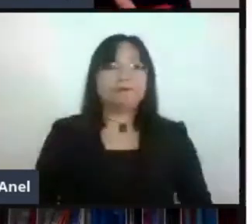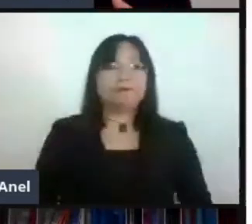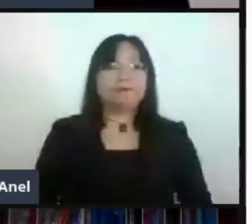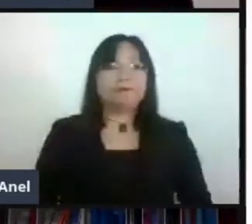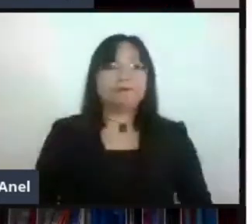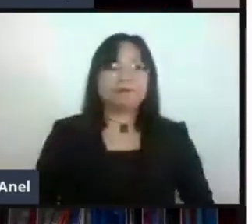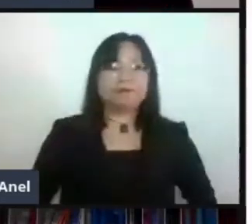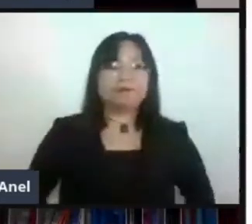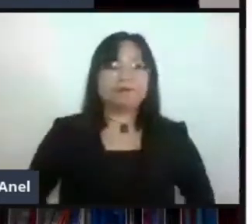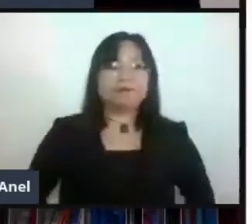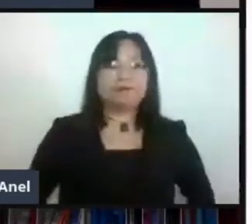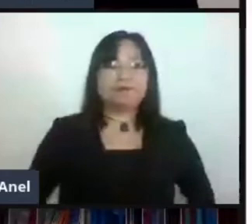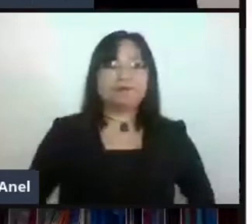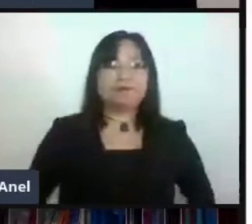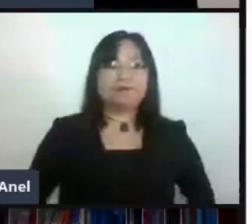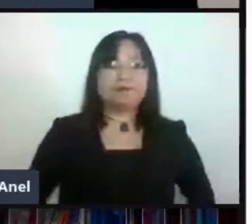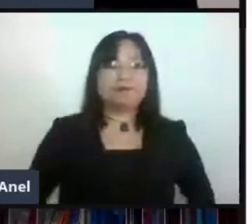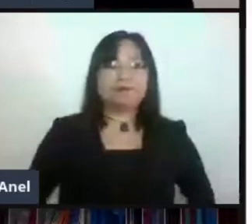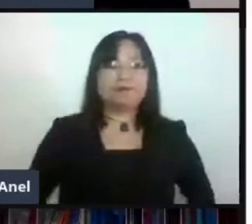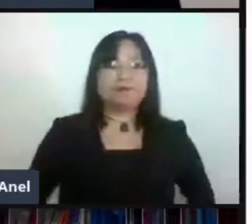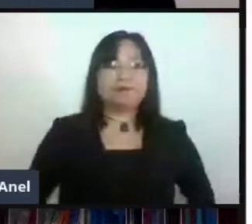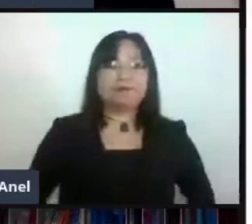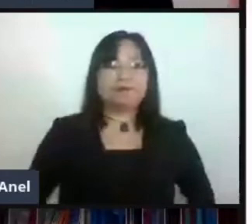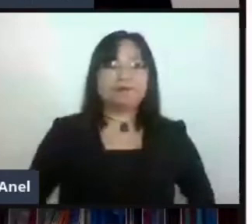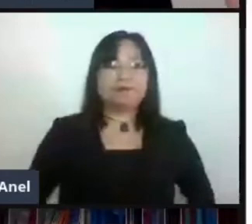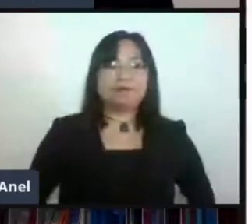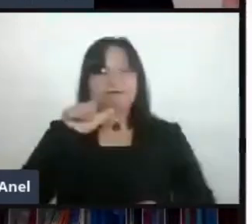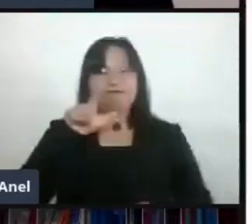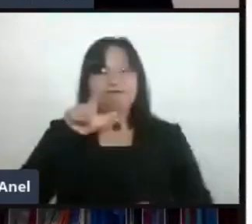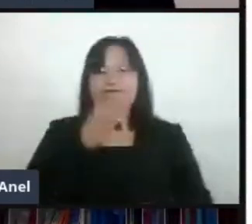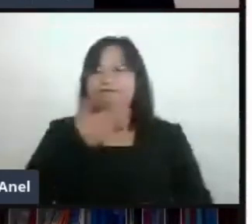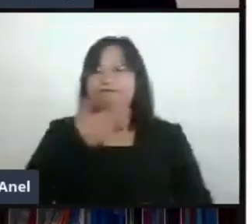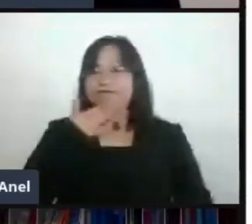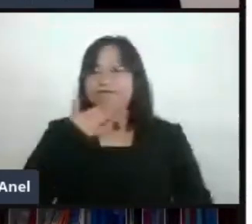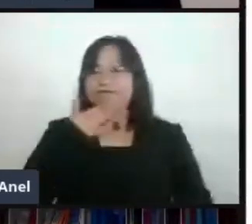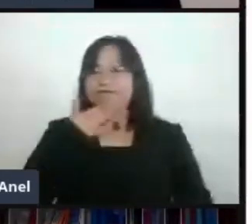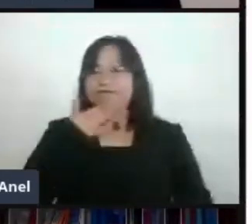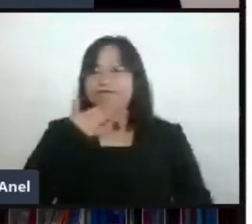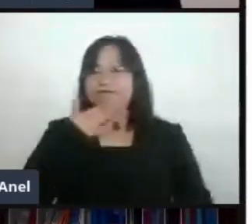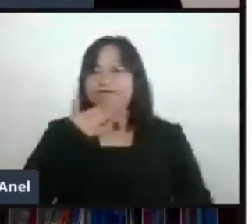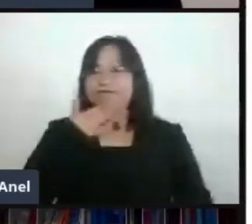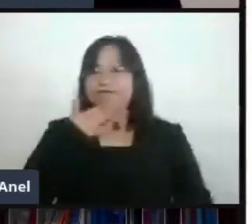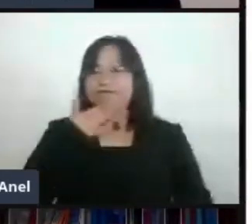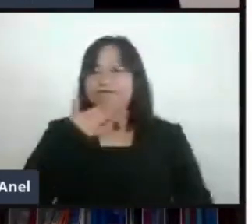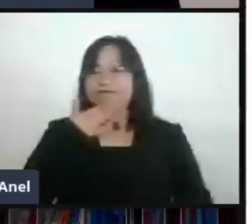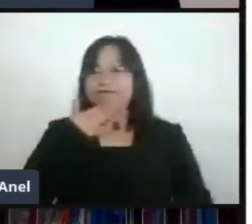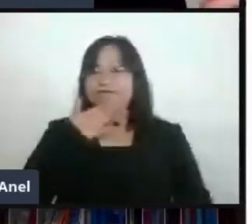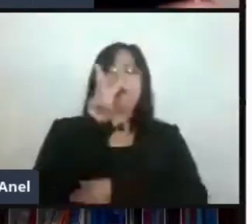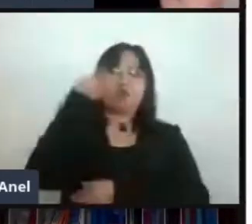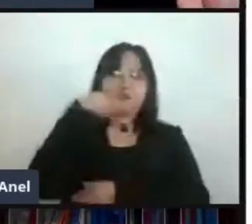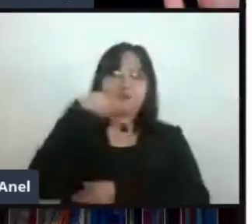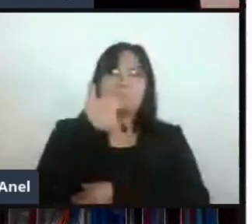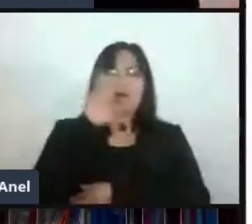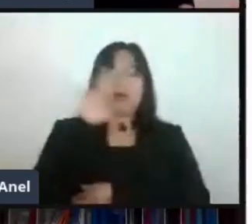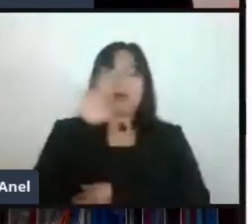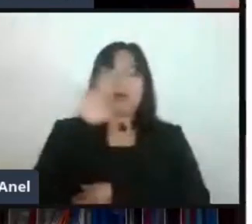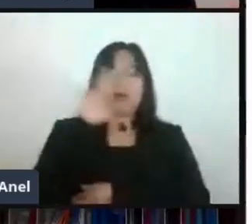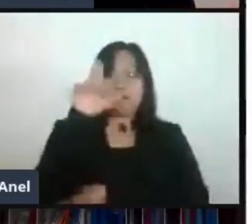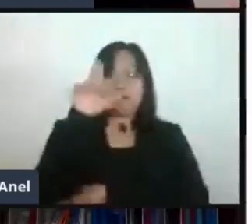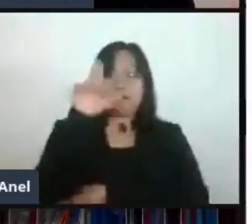Muchas gracias, Ale. Nos pregunta el maestro Edwin Herrera sobre el tema de evaluación para niños de preescolar. Yo creo que sí es un tema